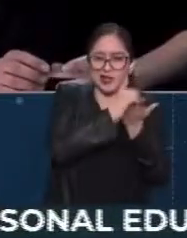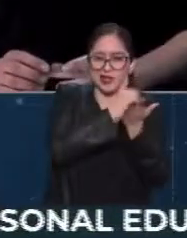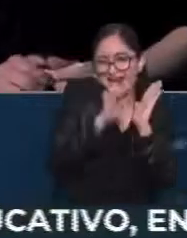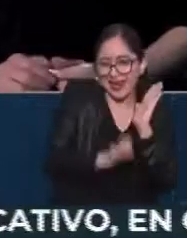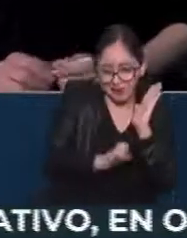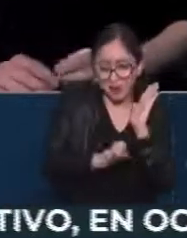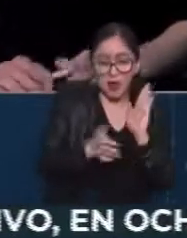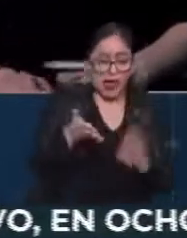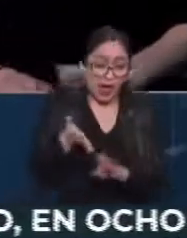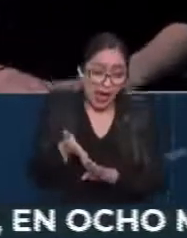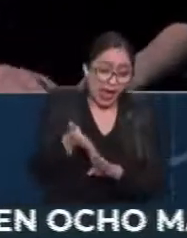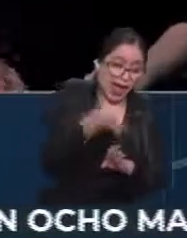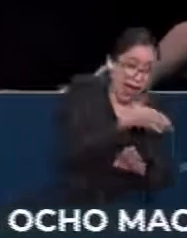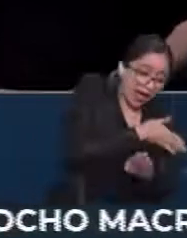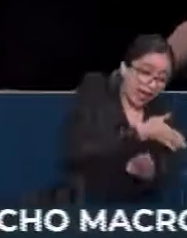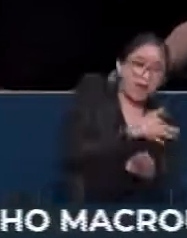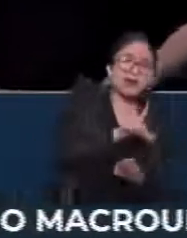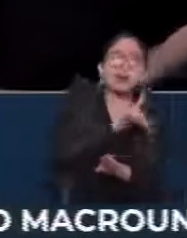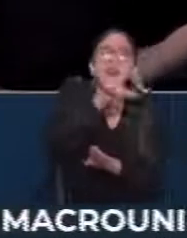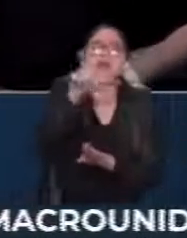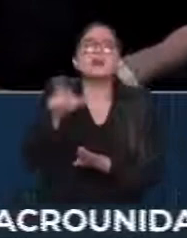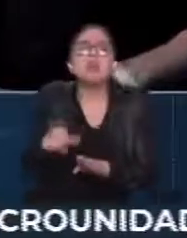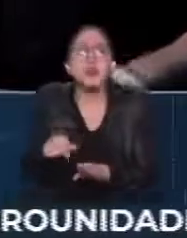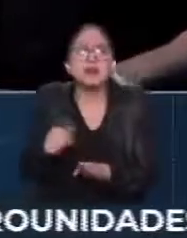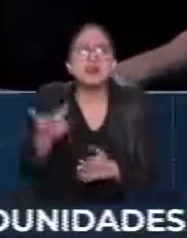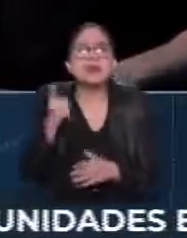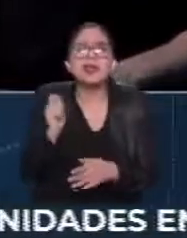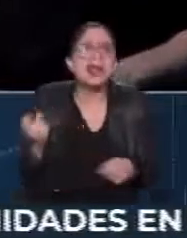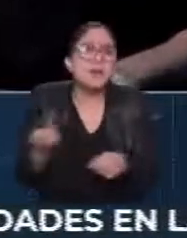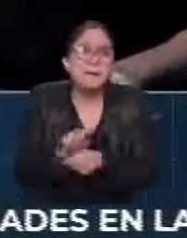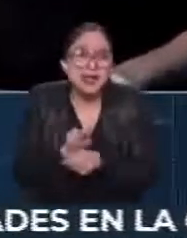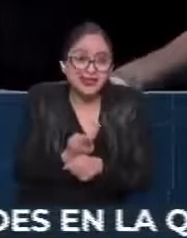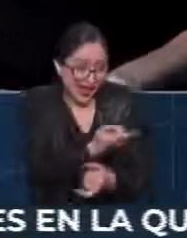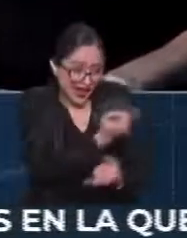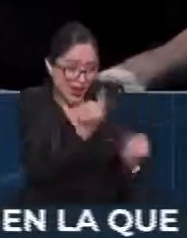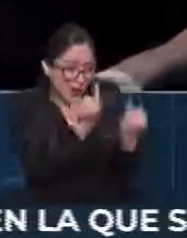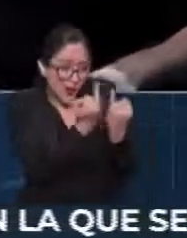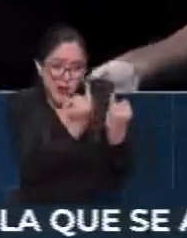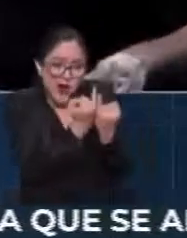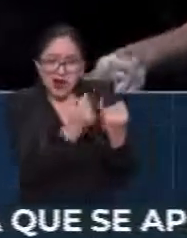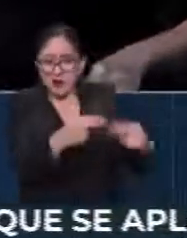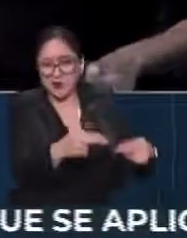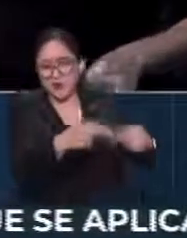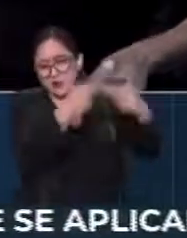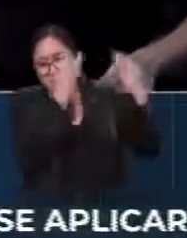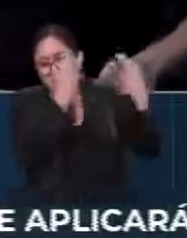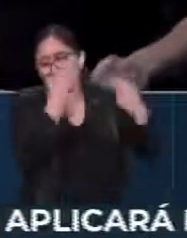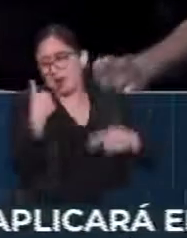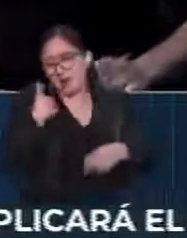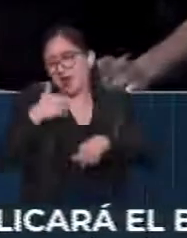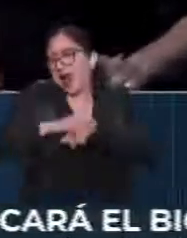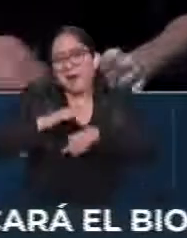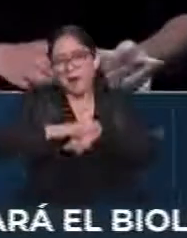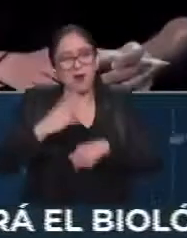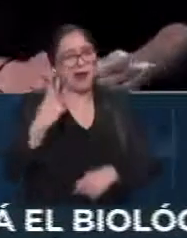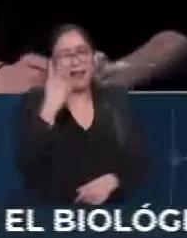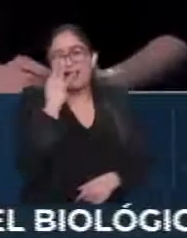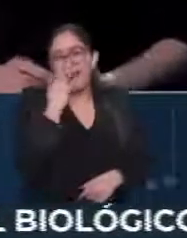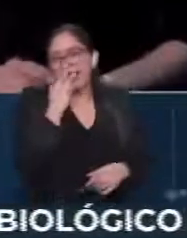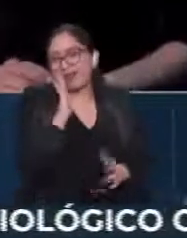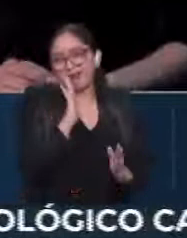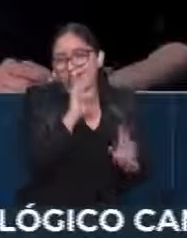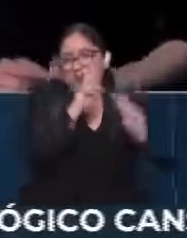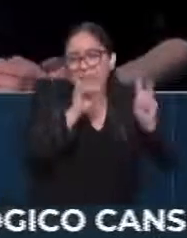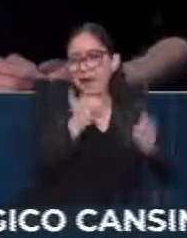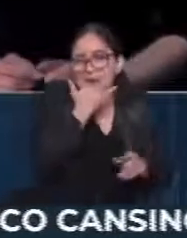todos los Qué manchado, Juan. Sí, o sea, pero bueno, es un amigo al que yo quiero mucho. Pero, perdón, ¿no?